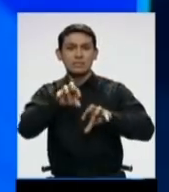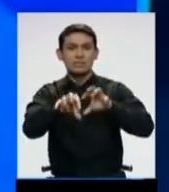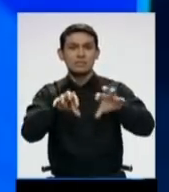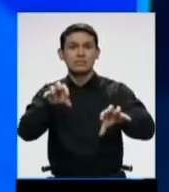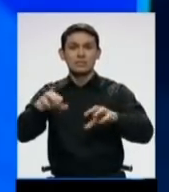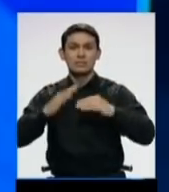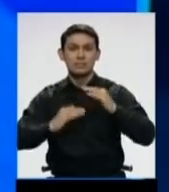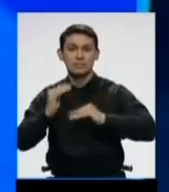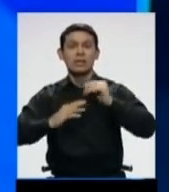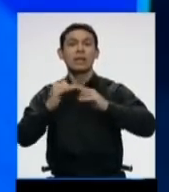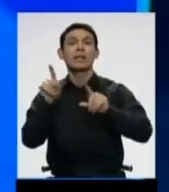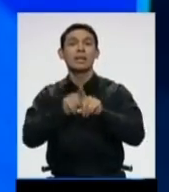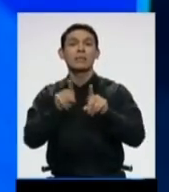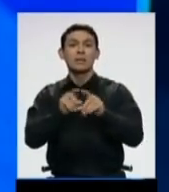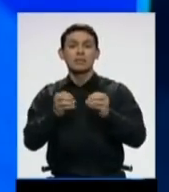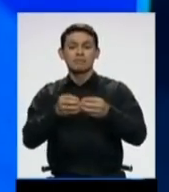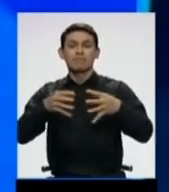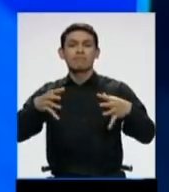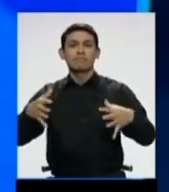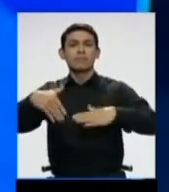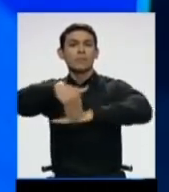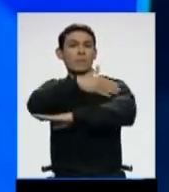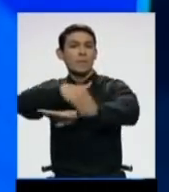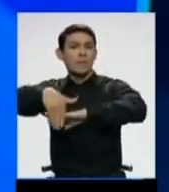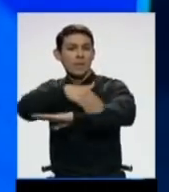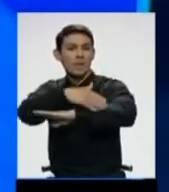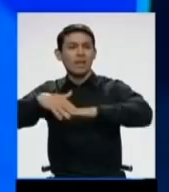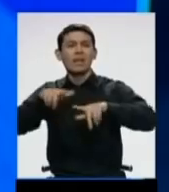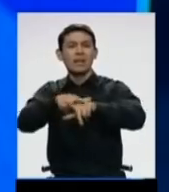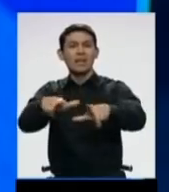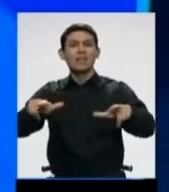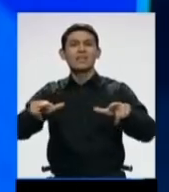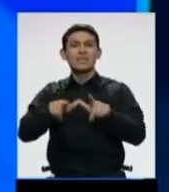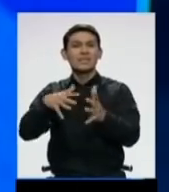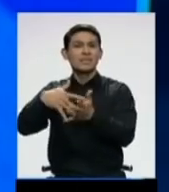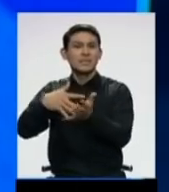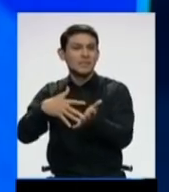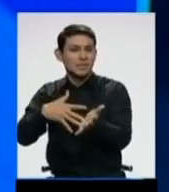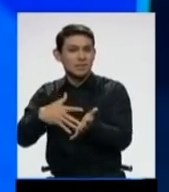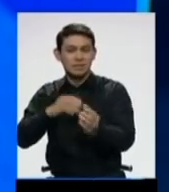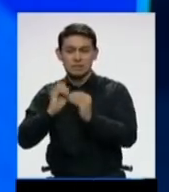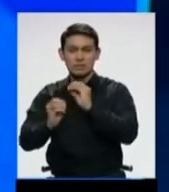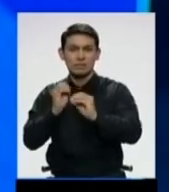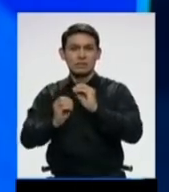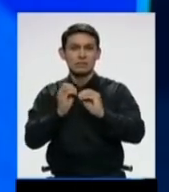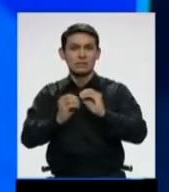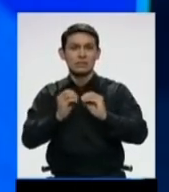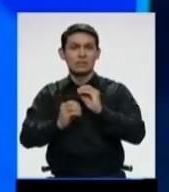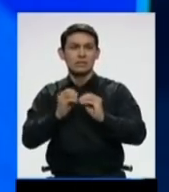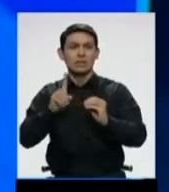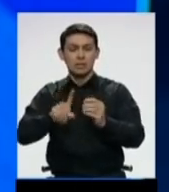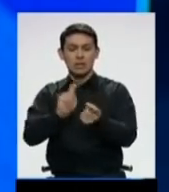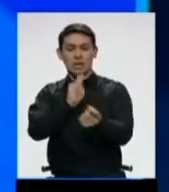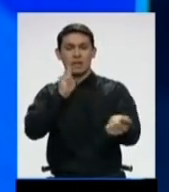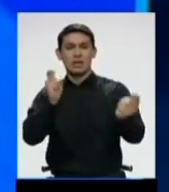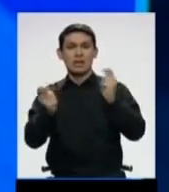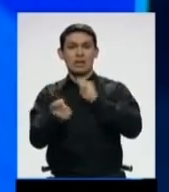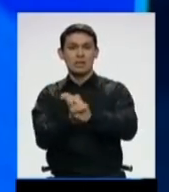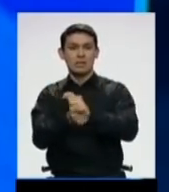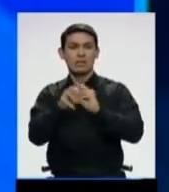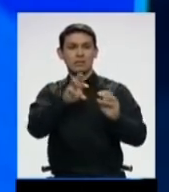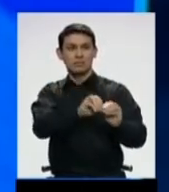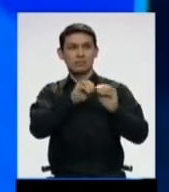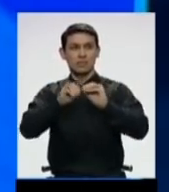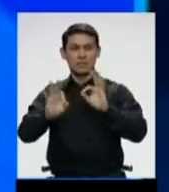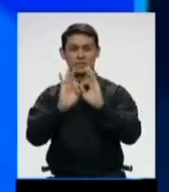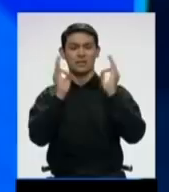eliminar también el crecimiento y expansión urbana en las zonas de desastres. Tenemos que hacer un plan también de reubicación de todas esas familias en zonas de